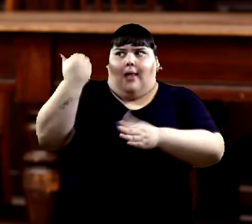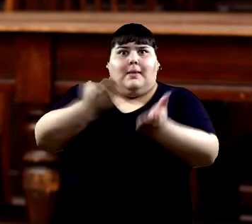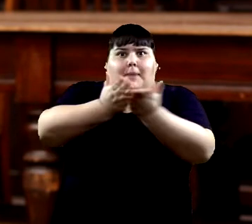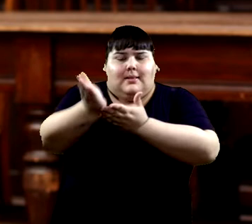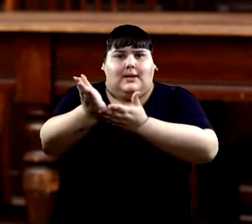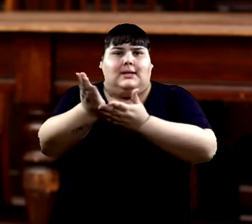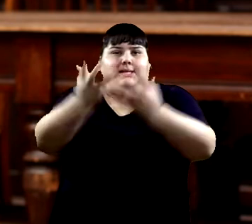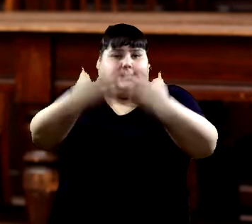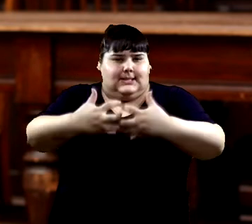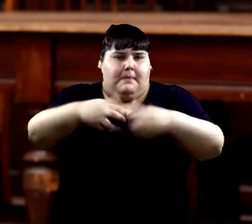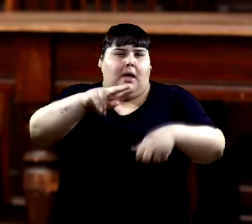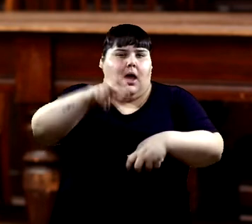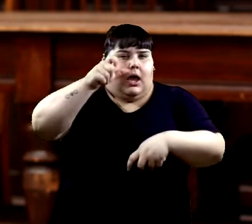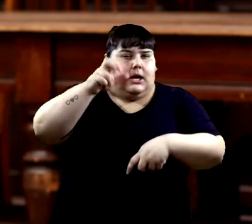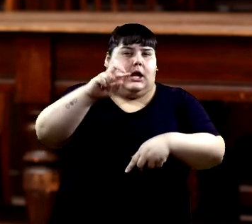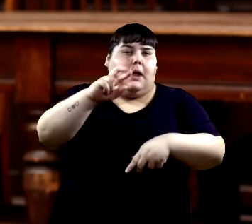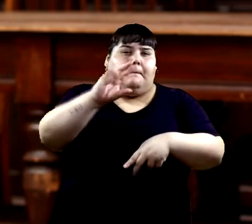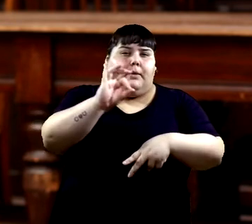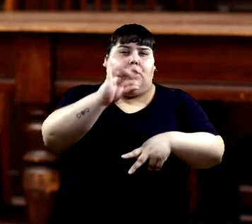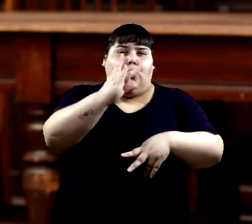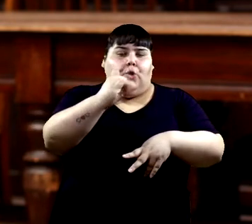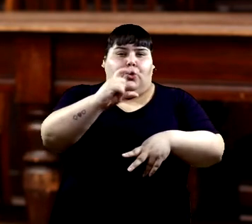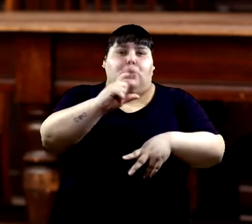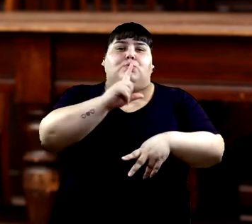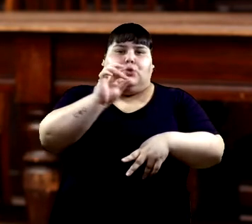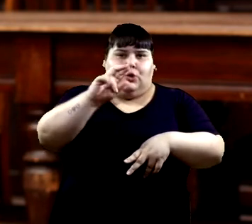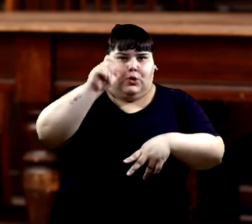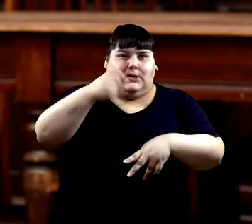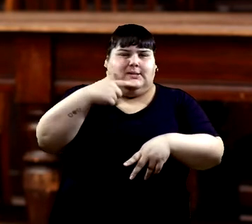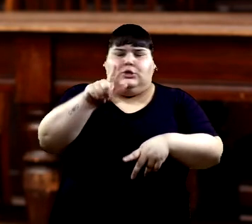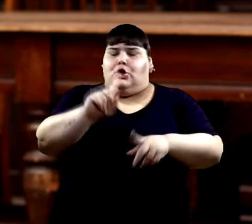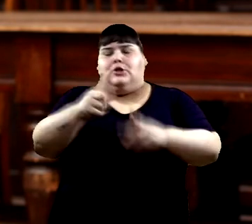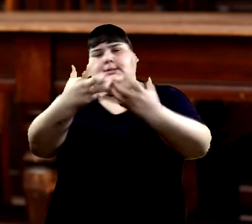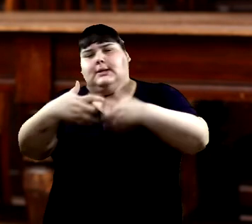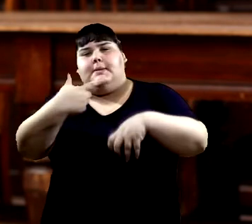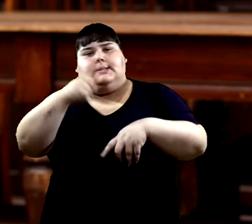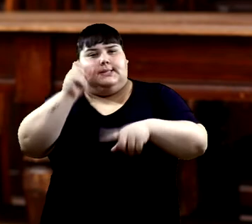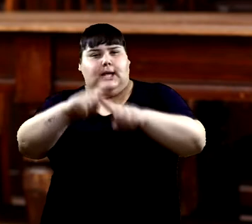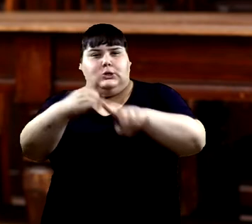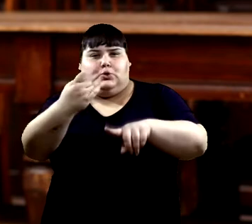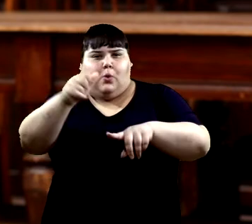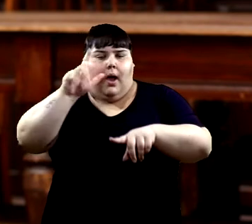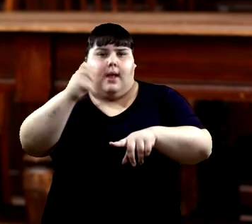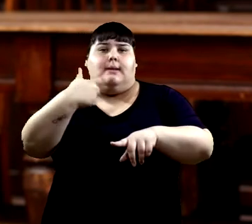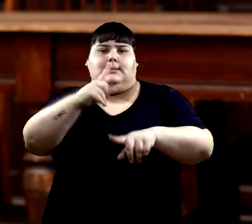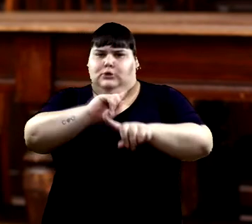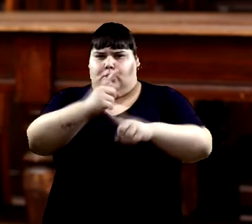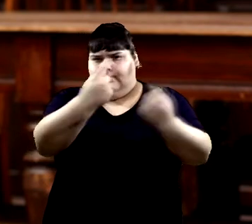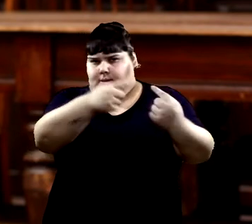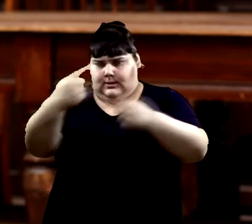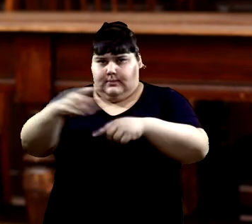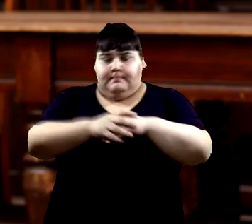llamaban este sistemas reproductores no eran sistemas sexuales y me encontré que tenía que dar a un